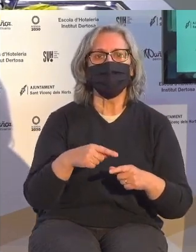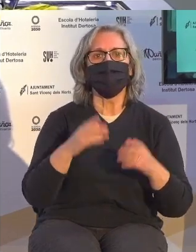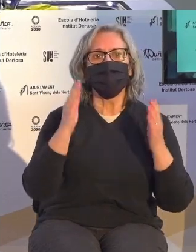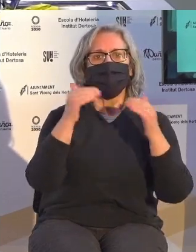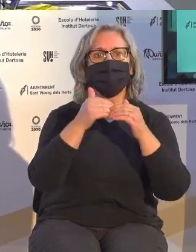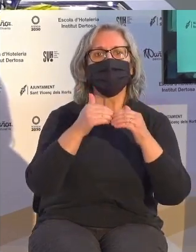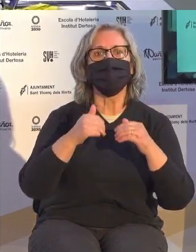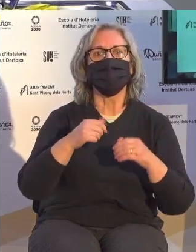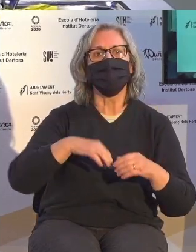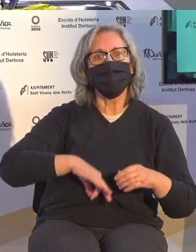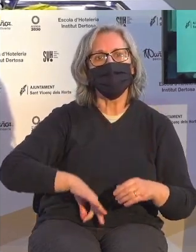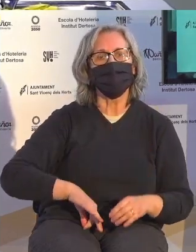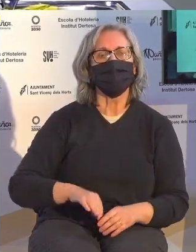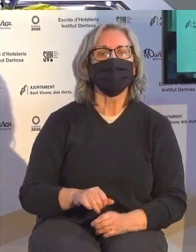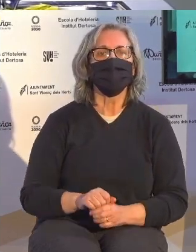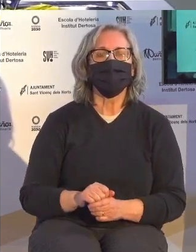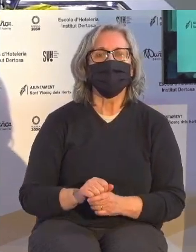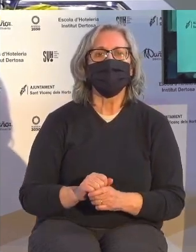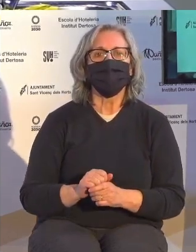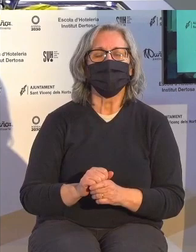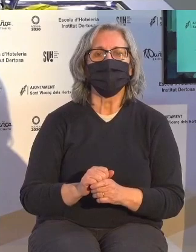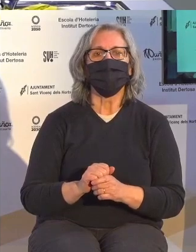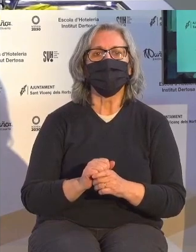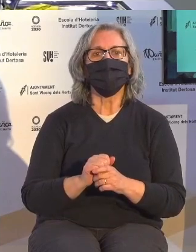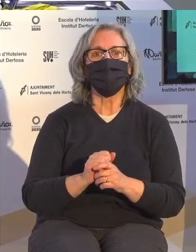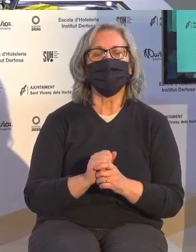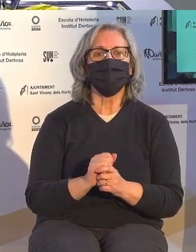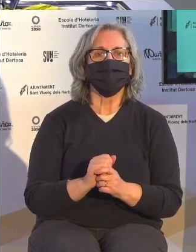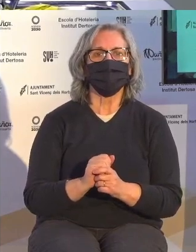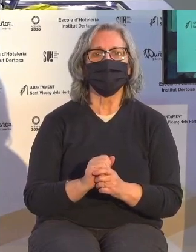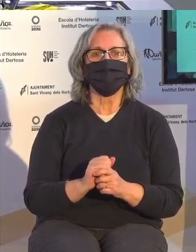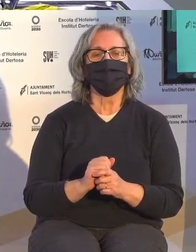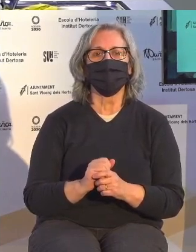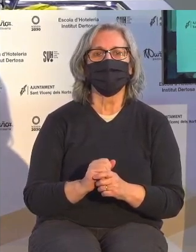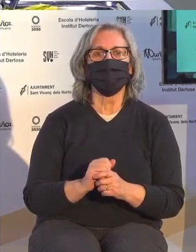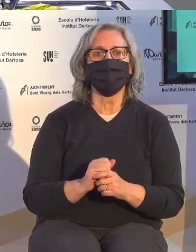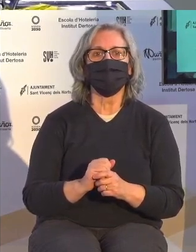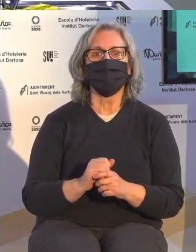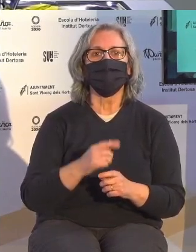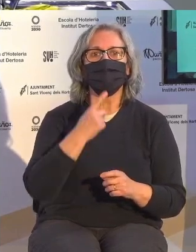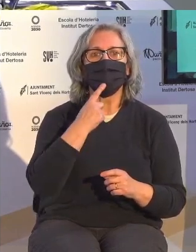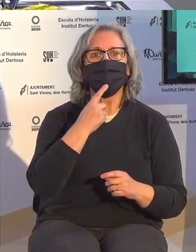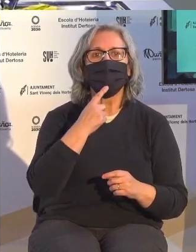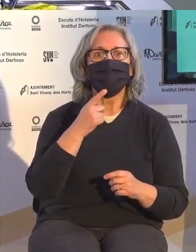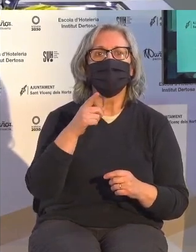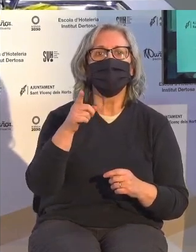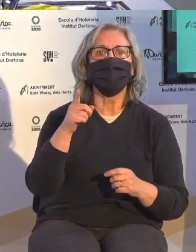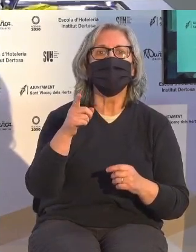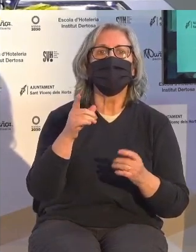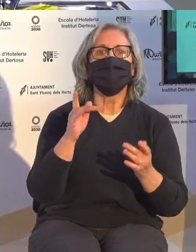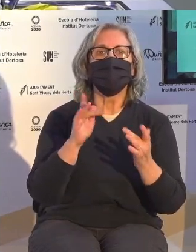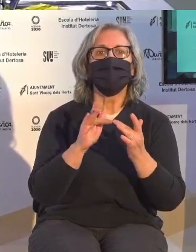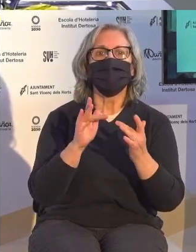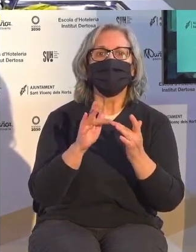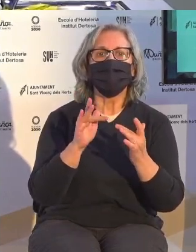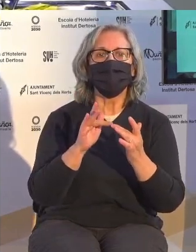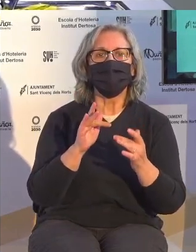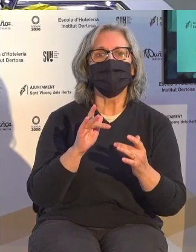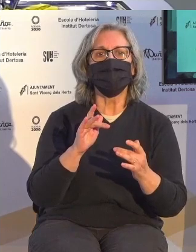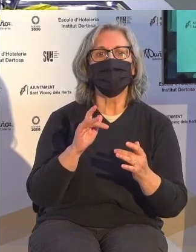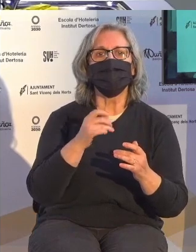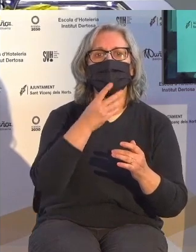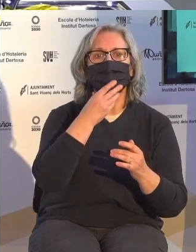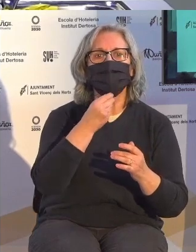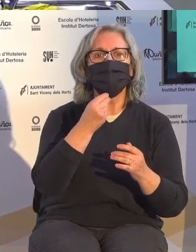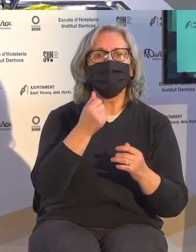que necesitaba tengo una razón que el azúcar siempre fue muy apasionado por el azúcar siempre comido